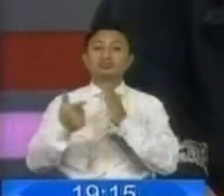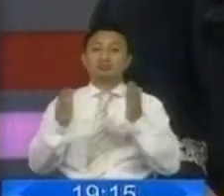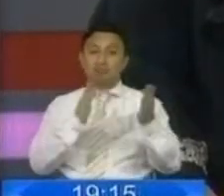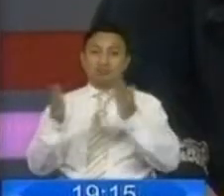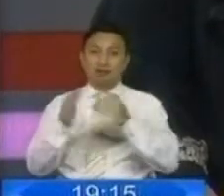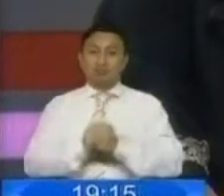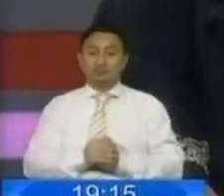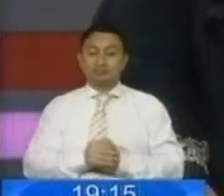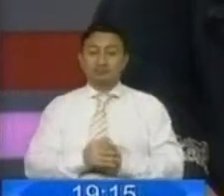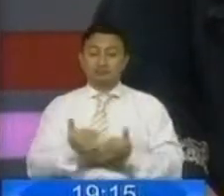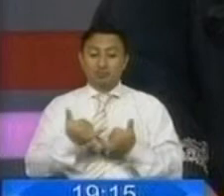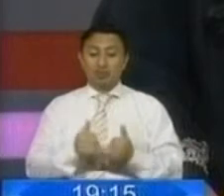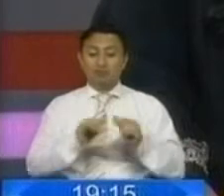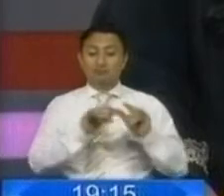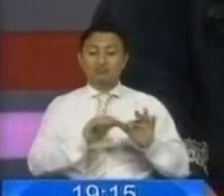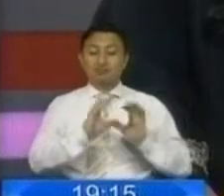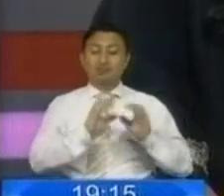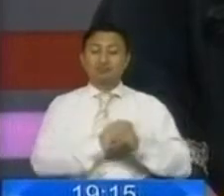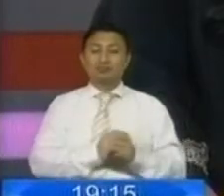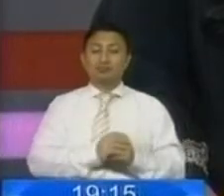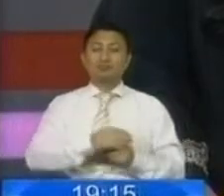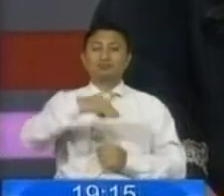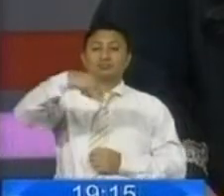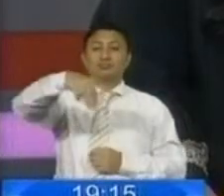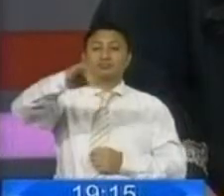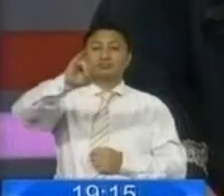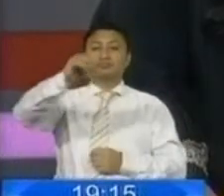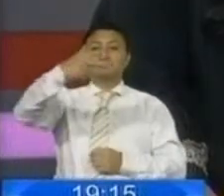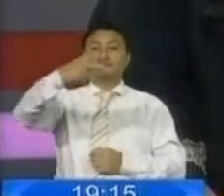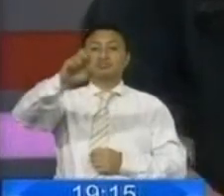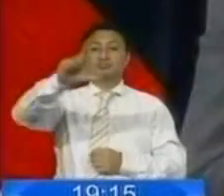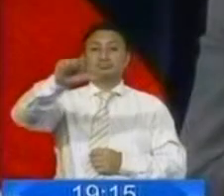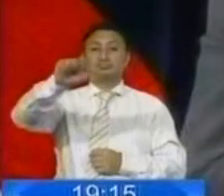área el actual secretario de Comunicación, Andrés Michelena.